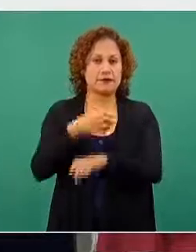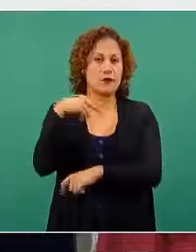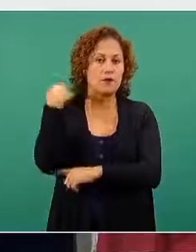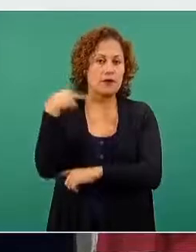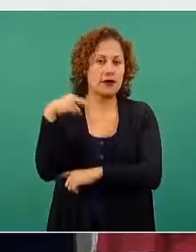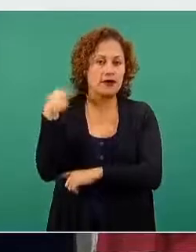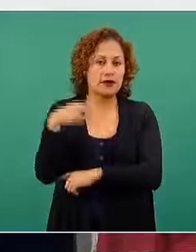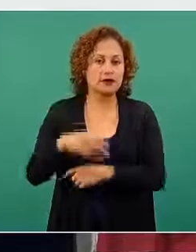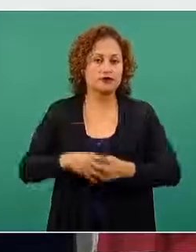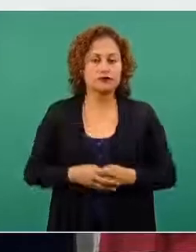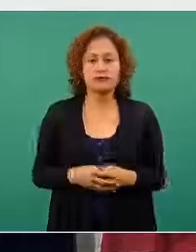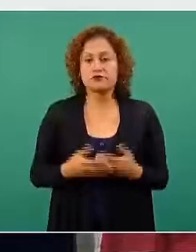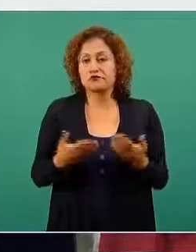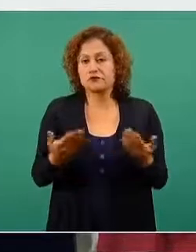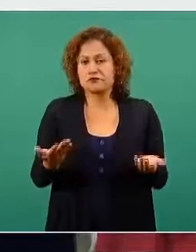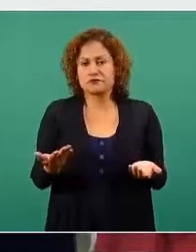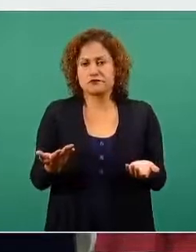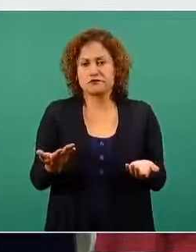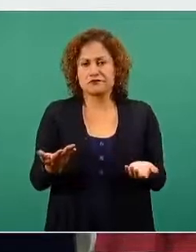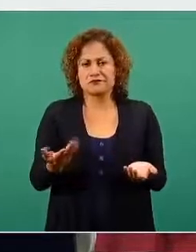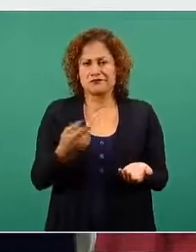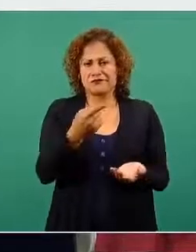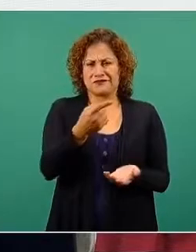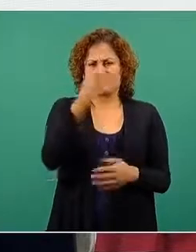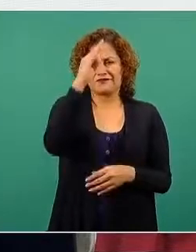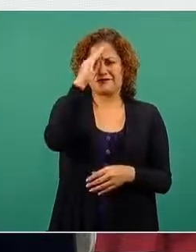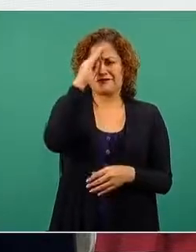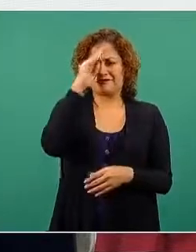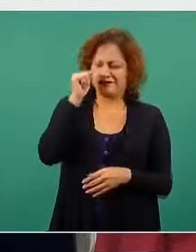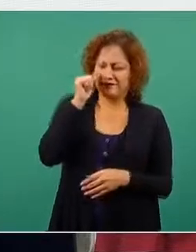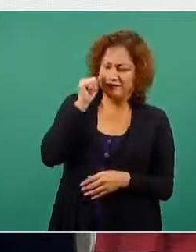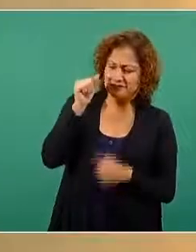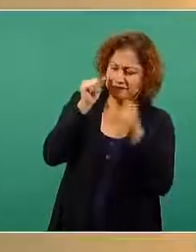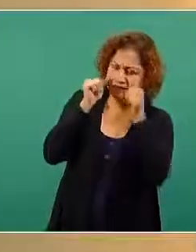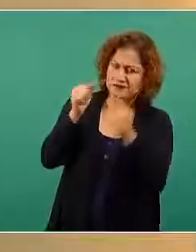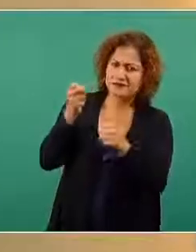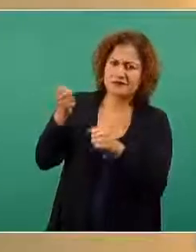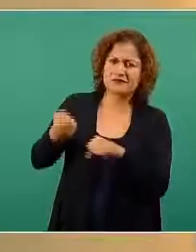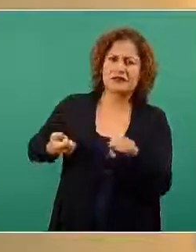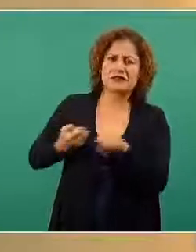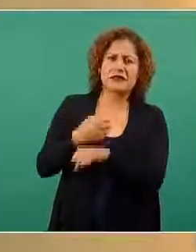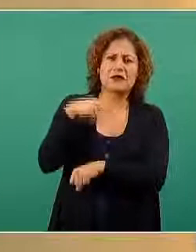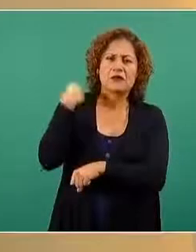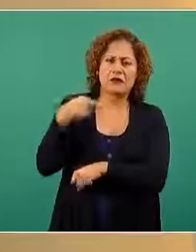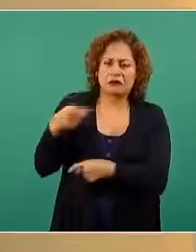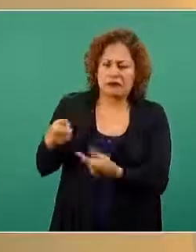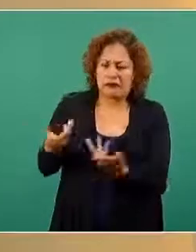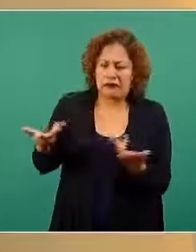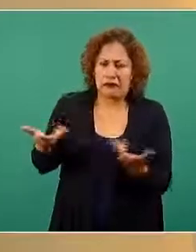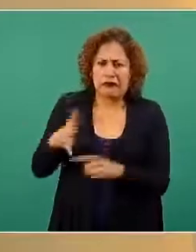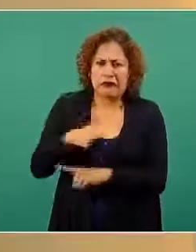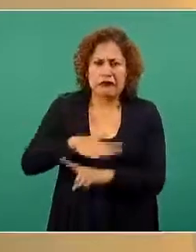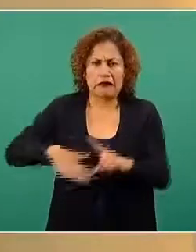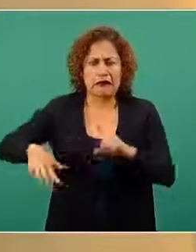nos preguntamos, ¿qué ha hecho Veracruz? ¿Cómo ha enfrentado Veracruz a la